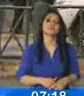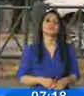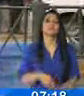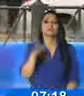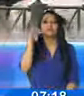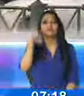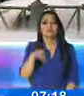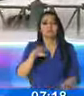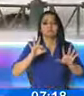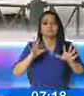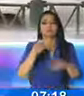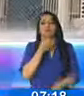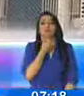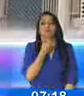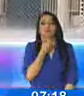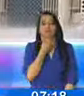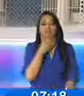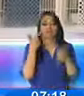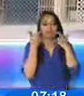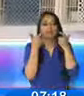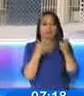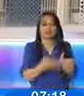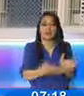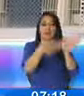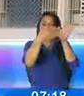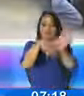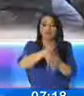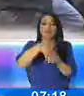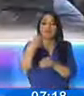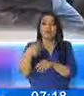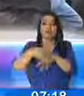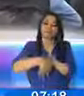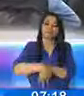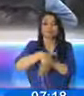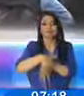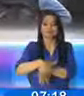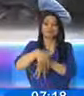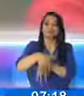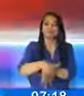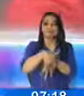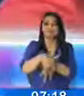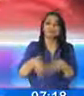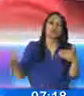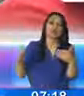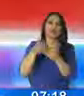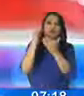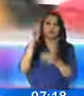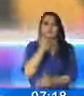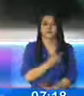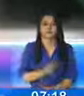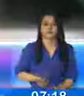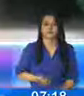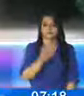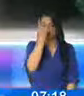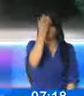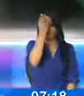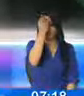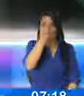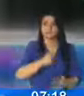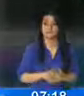martes 8 de agosto en los exteriores de la fiscalía general del estado se llevó a cabo un plantón contra el vicepresidente Jorge gl para